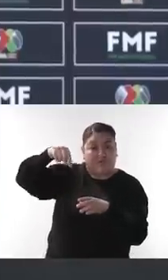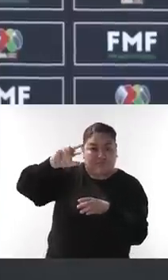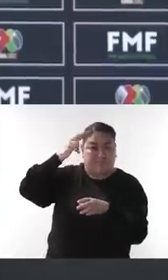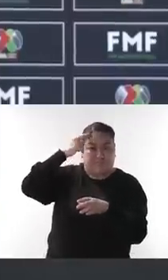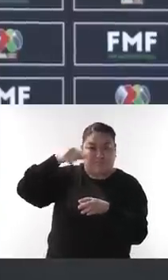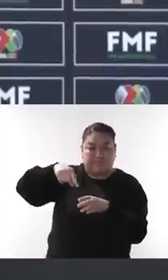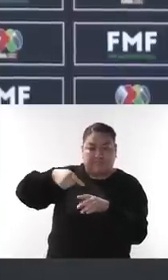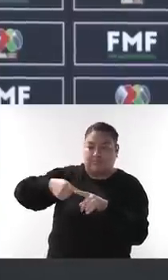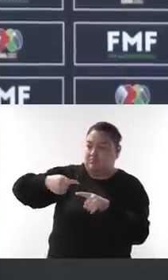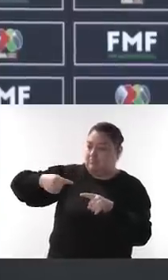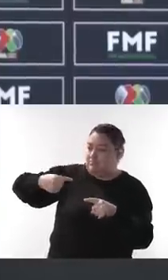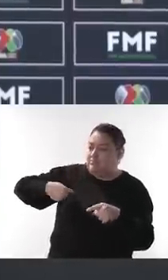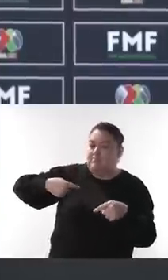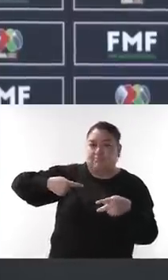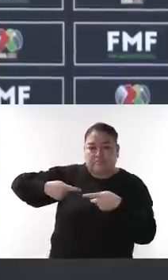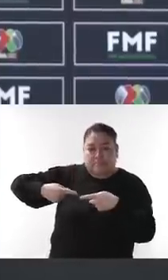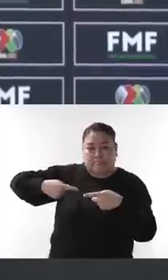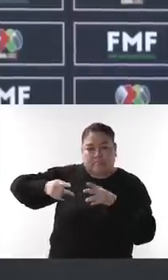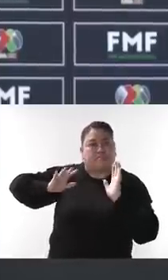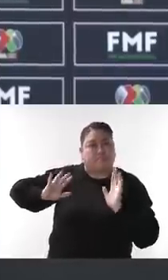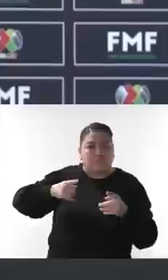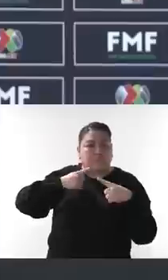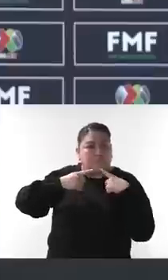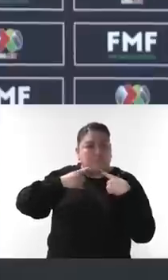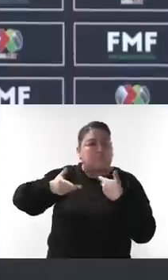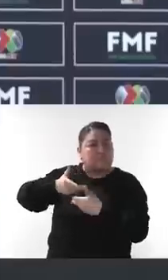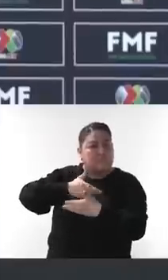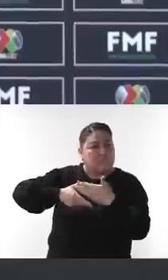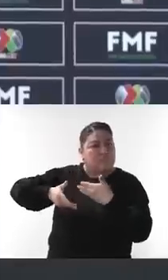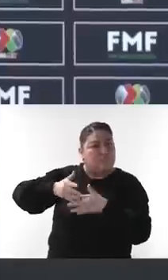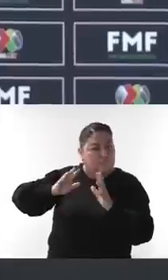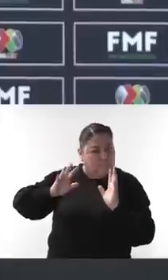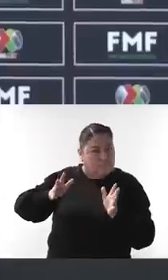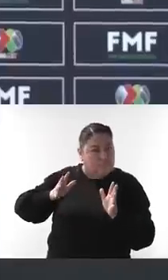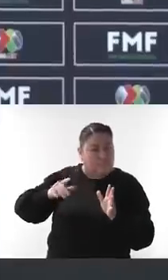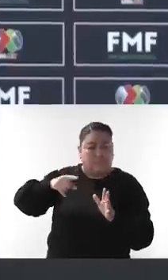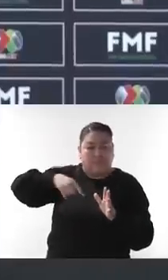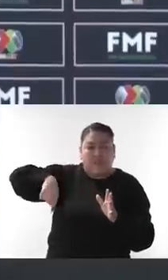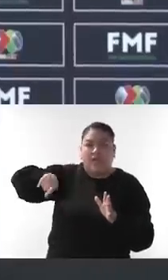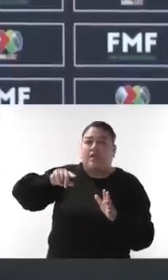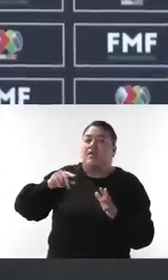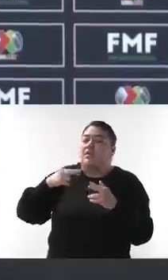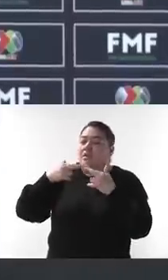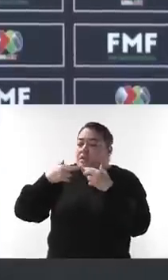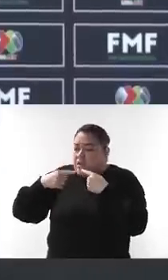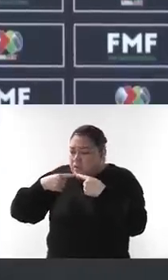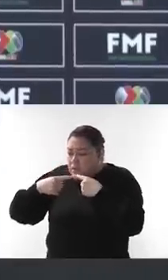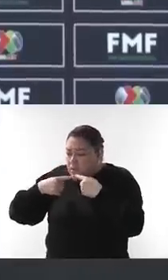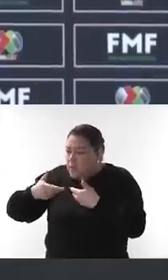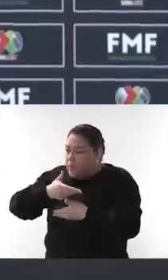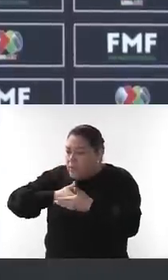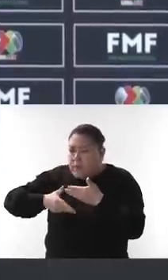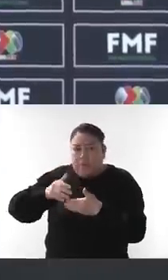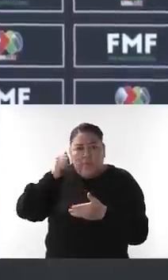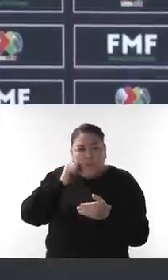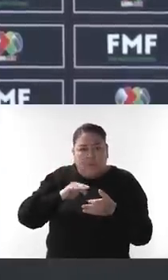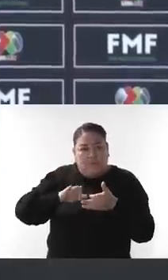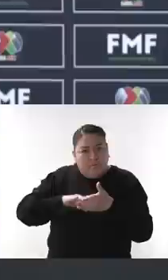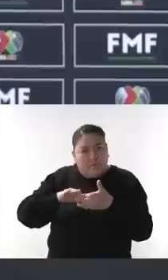lleva varios días sesionando, con reuniones verdaderamente